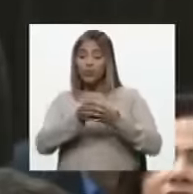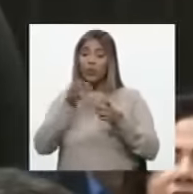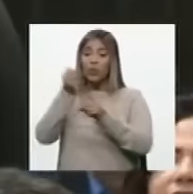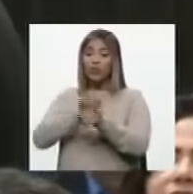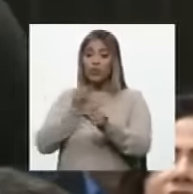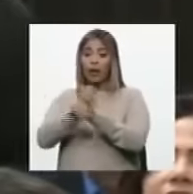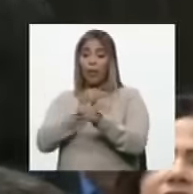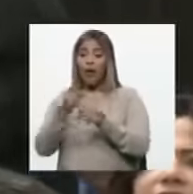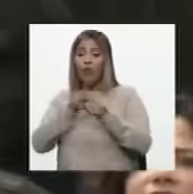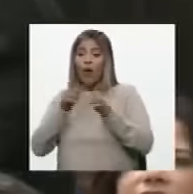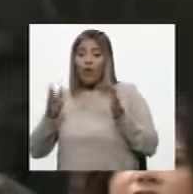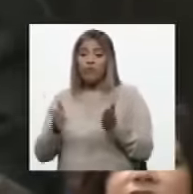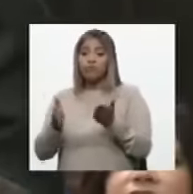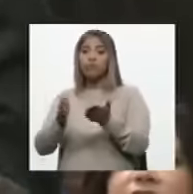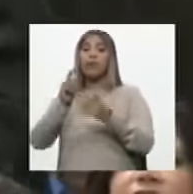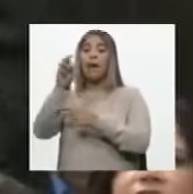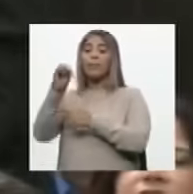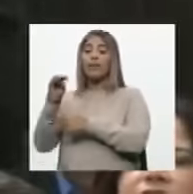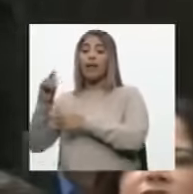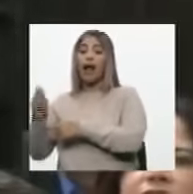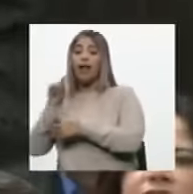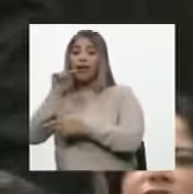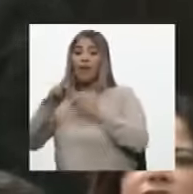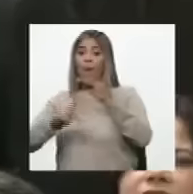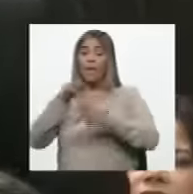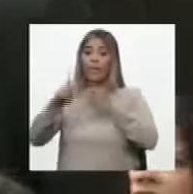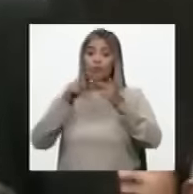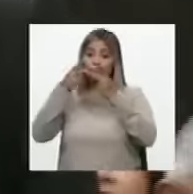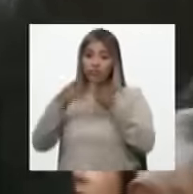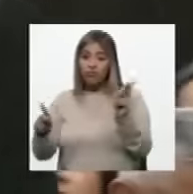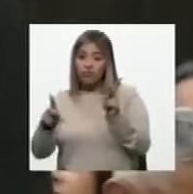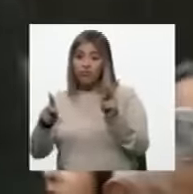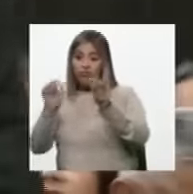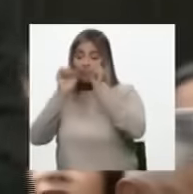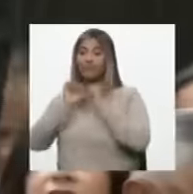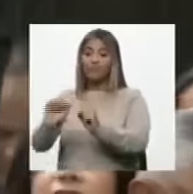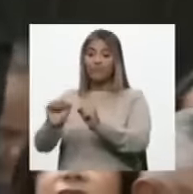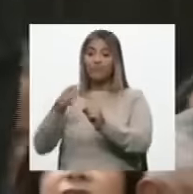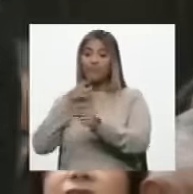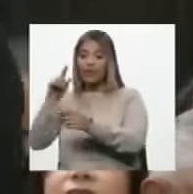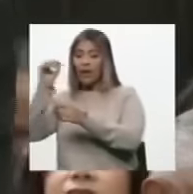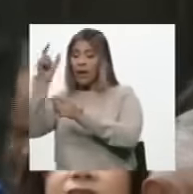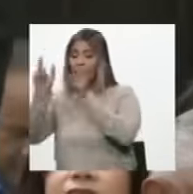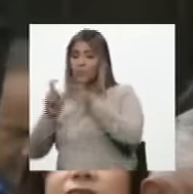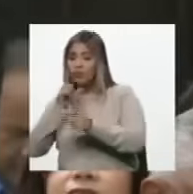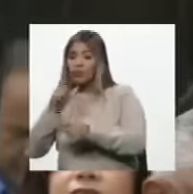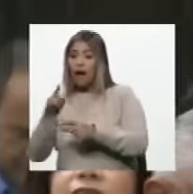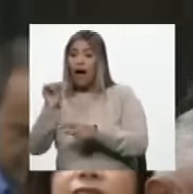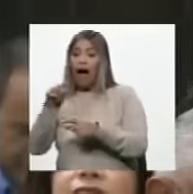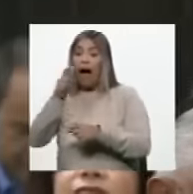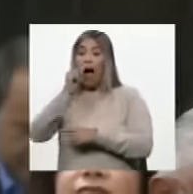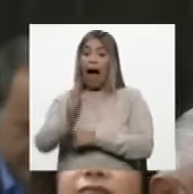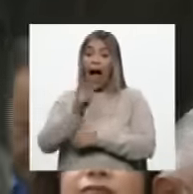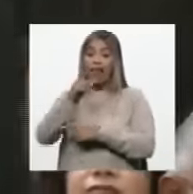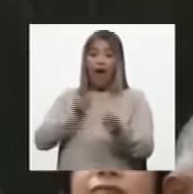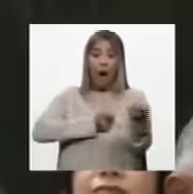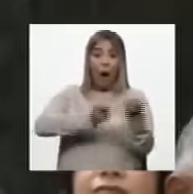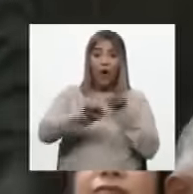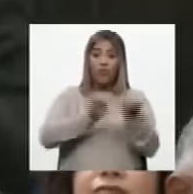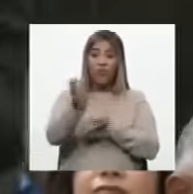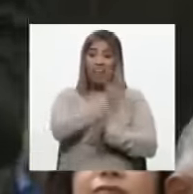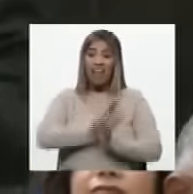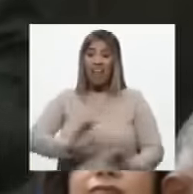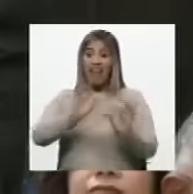organización impulsada por Medina Angarita en ese proceso de apertura antifascista. Y Acción Democrática, que no tenía el control de los